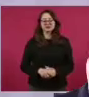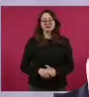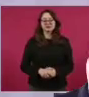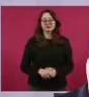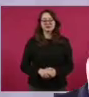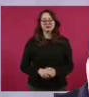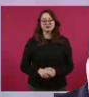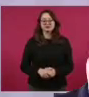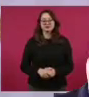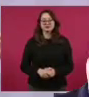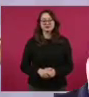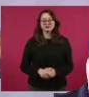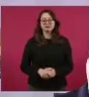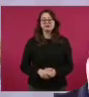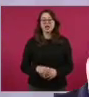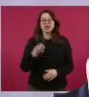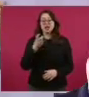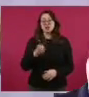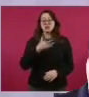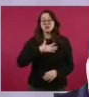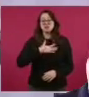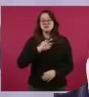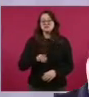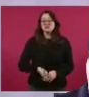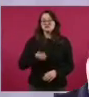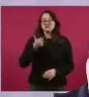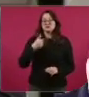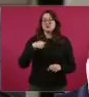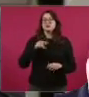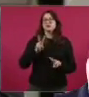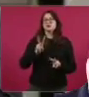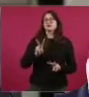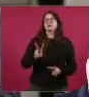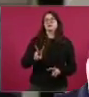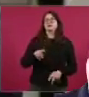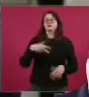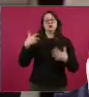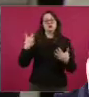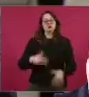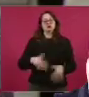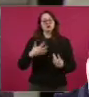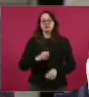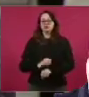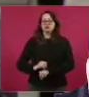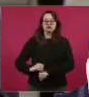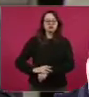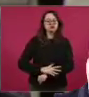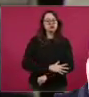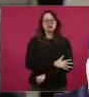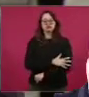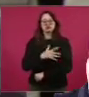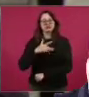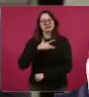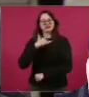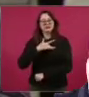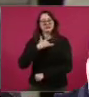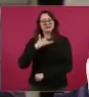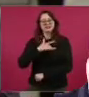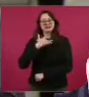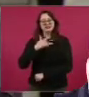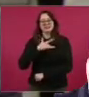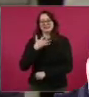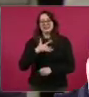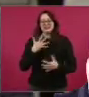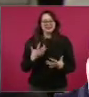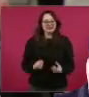No había tenido esa dicha. Ahora en Santiago lo pude cumplir. Suena diferente. Lo siente, se estremece